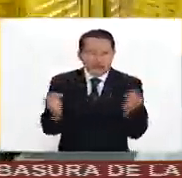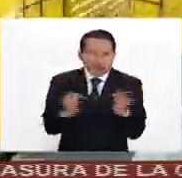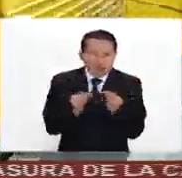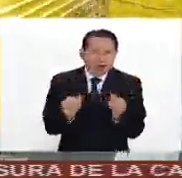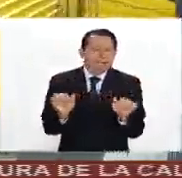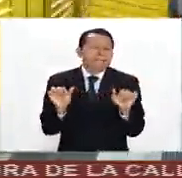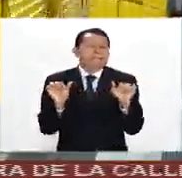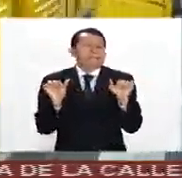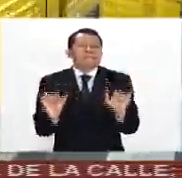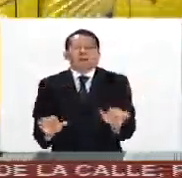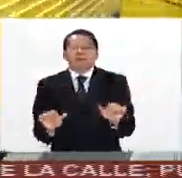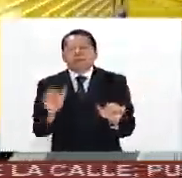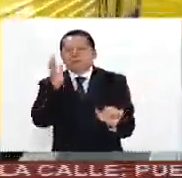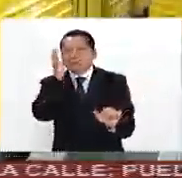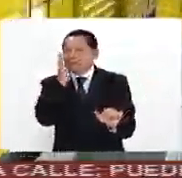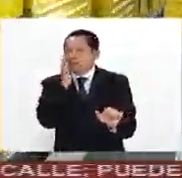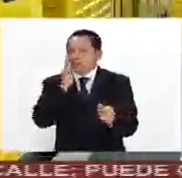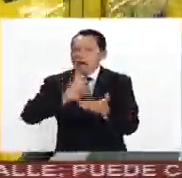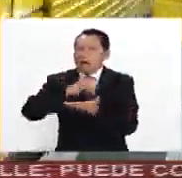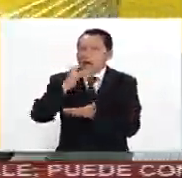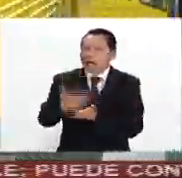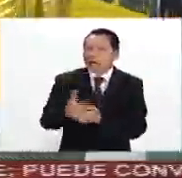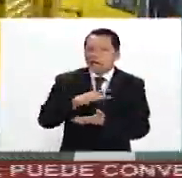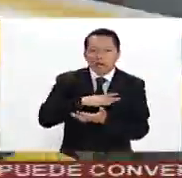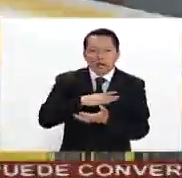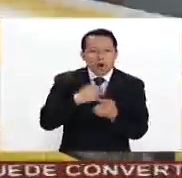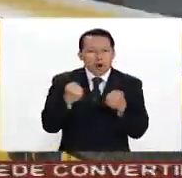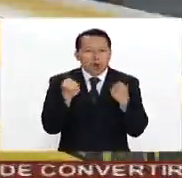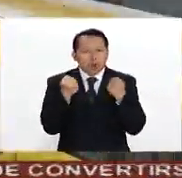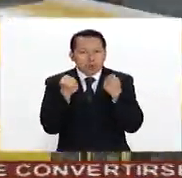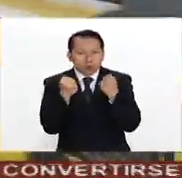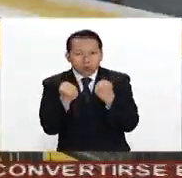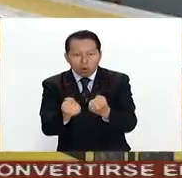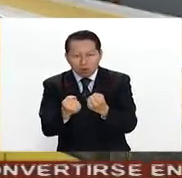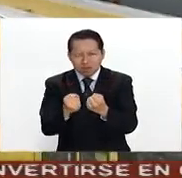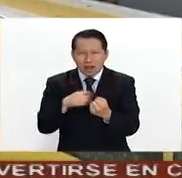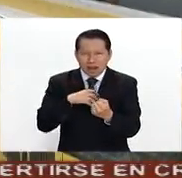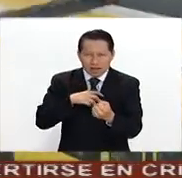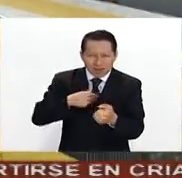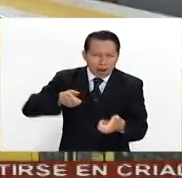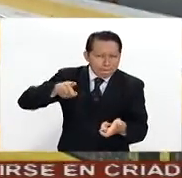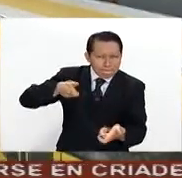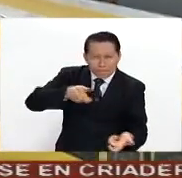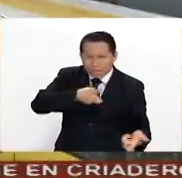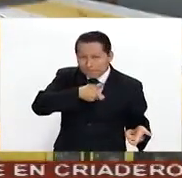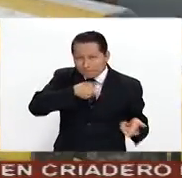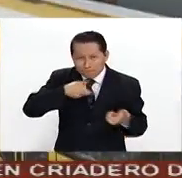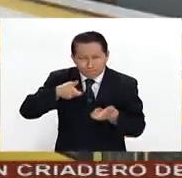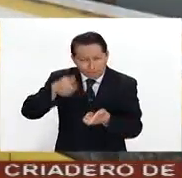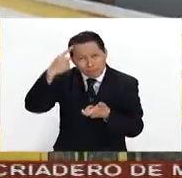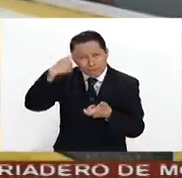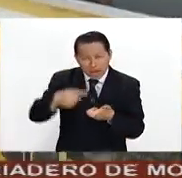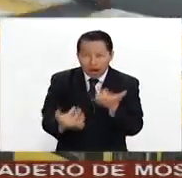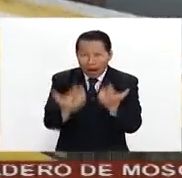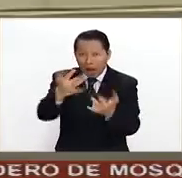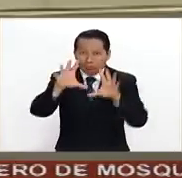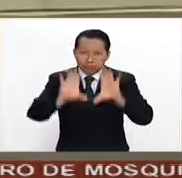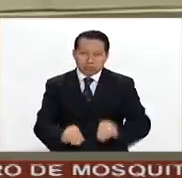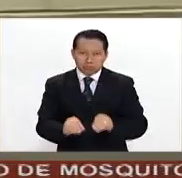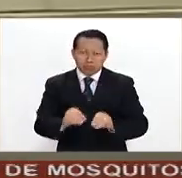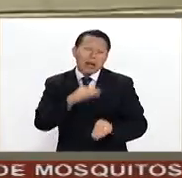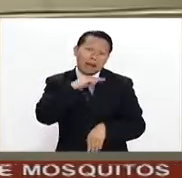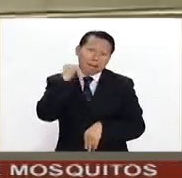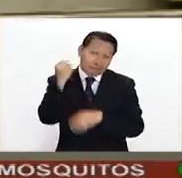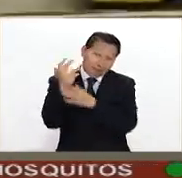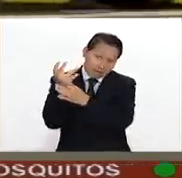del ataque gracias a la ayuda espontánea de un conductor que apagó las llamas con un extintor. Pero le decía yo que eso en Alemania, pero